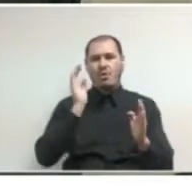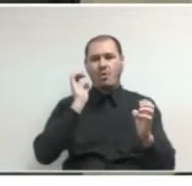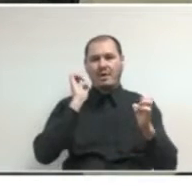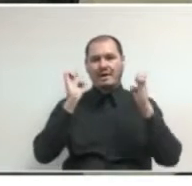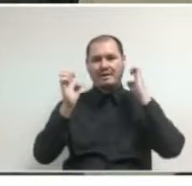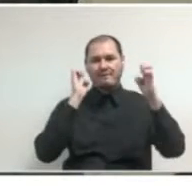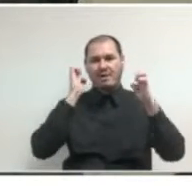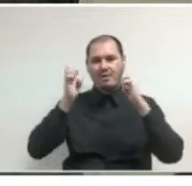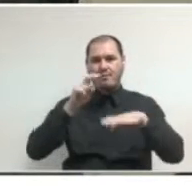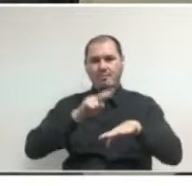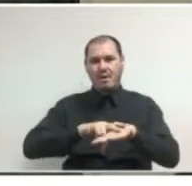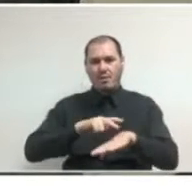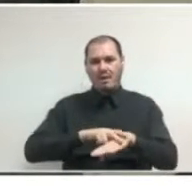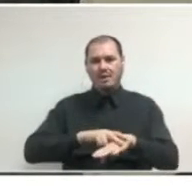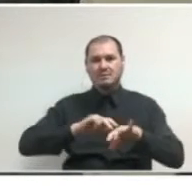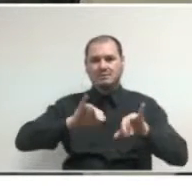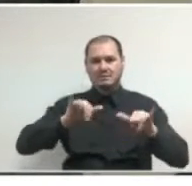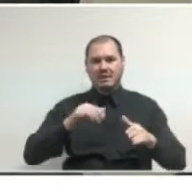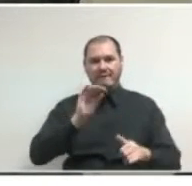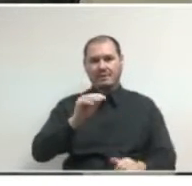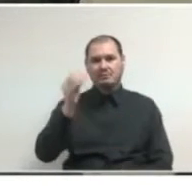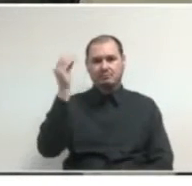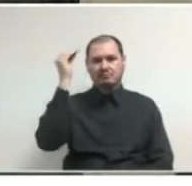ti, acuérdate la de archivo, ve.